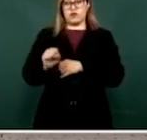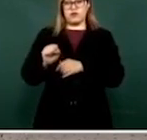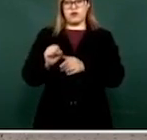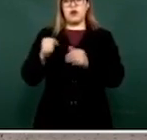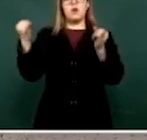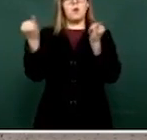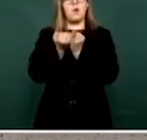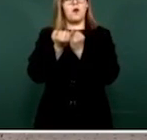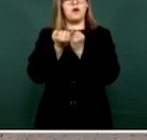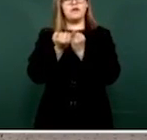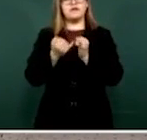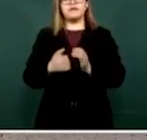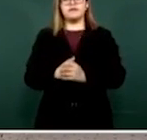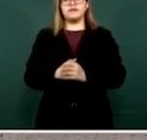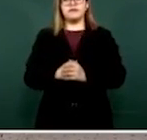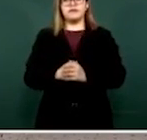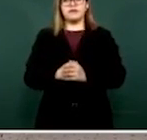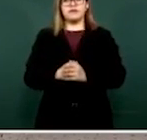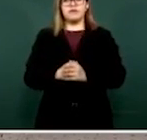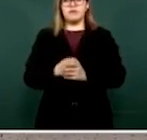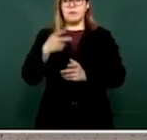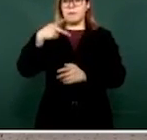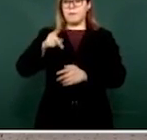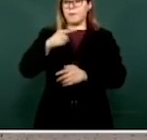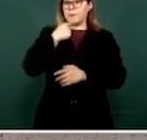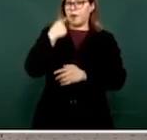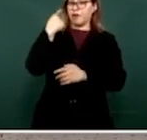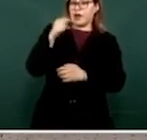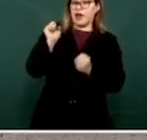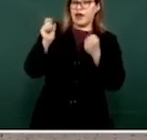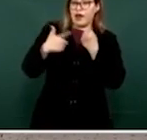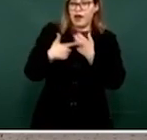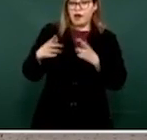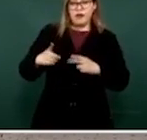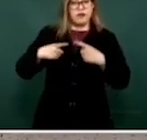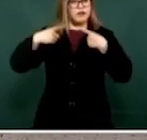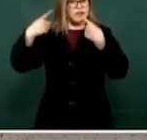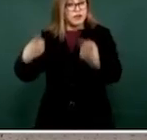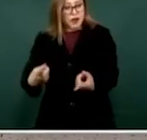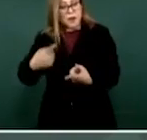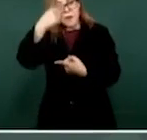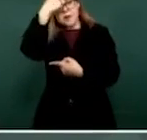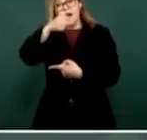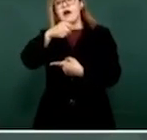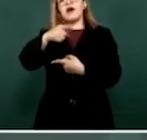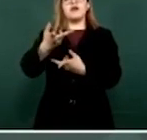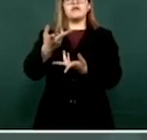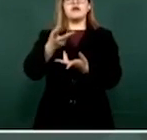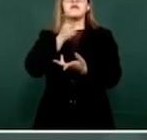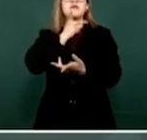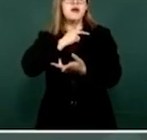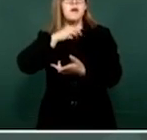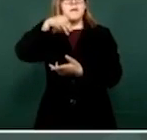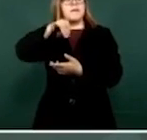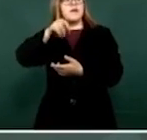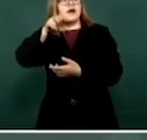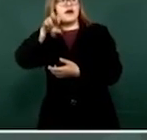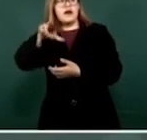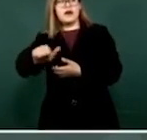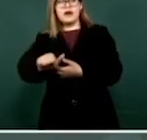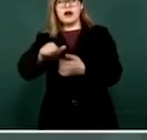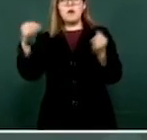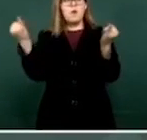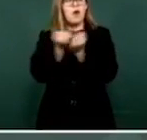No hemos dado ninguna concesión para explotación minera, entre otras